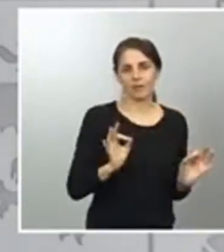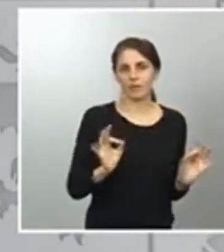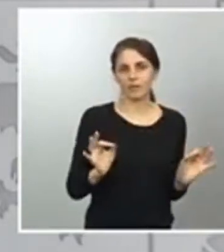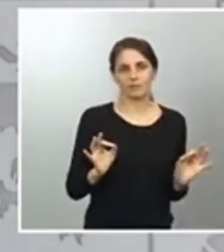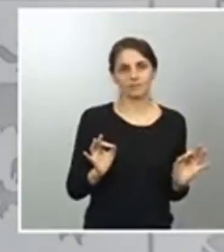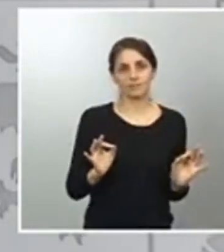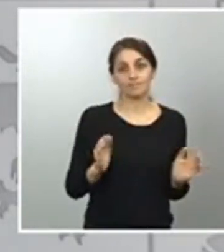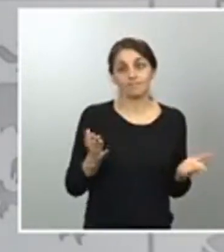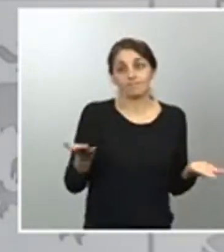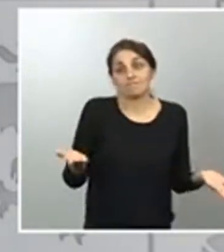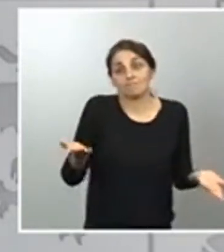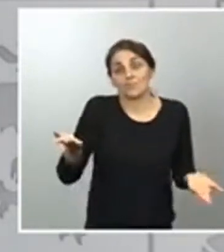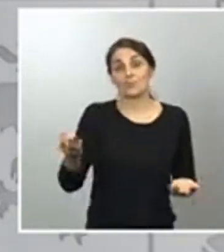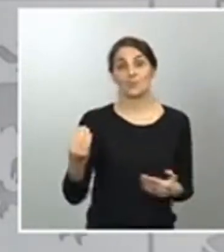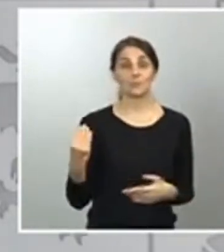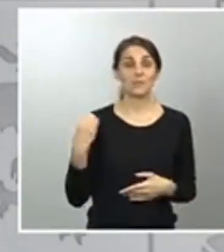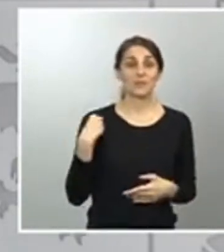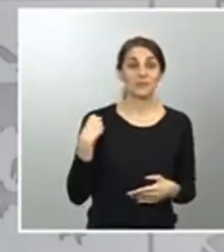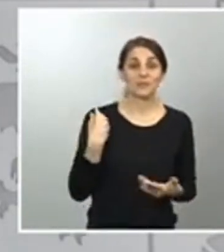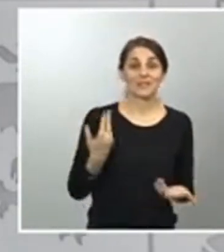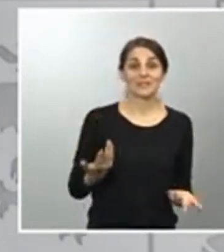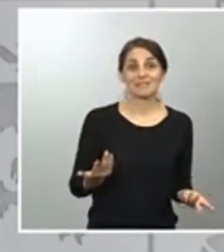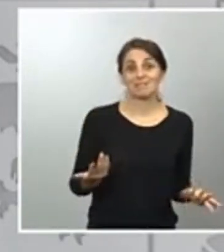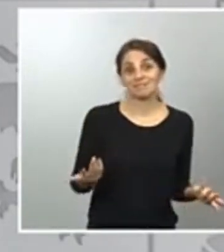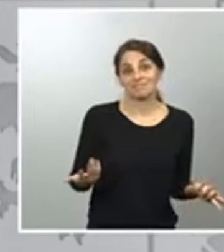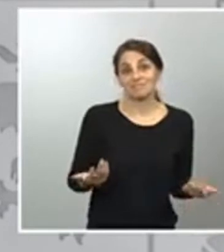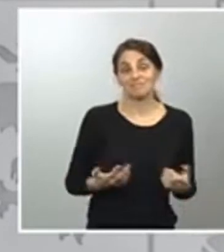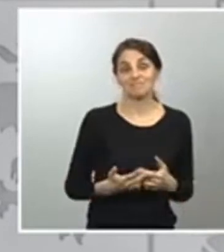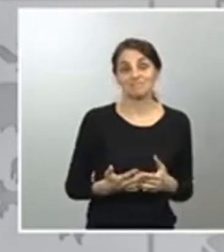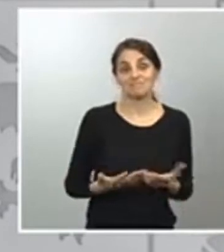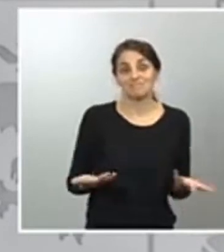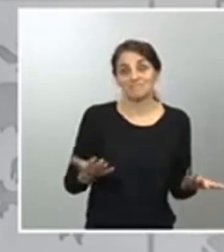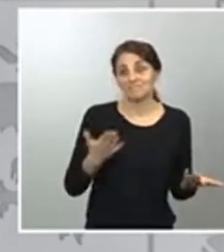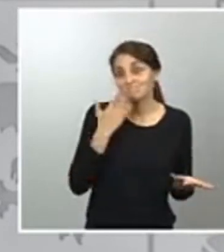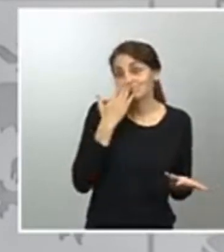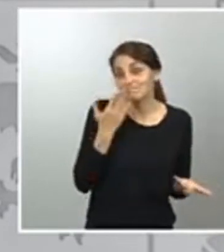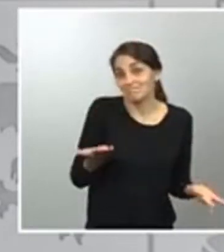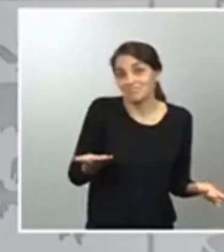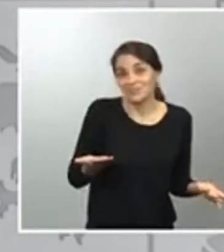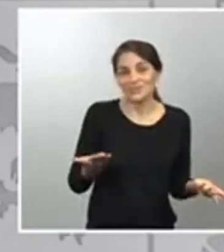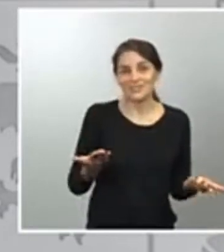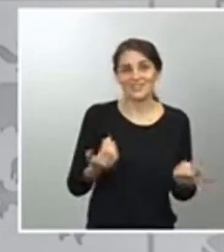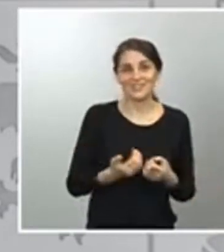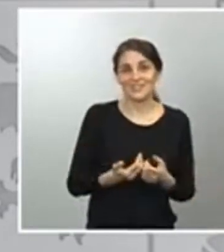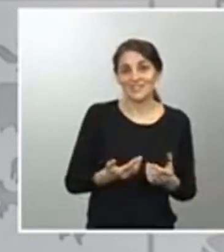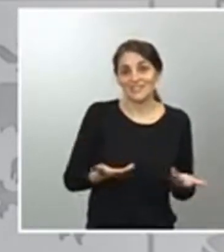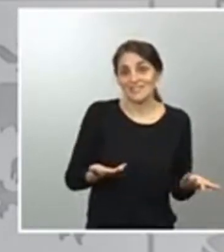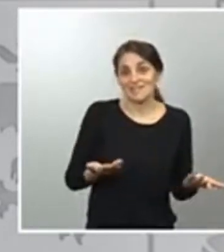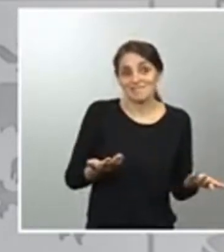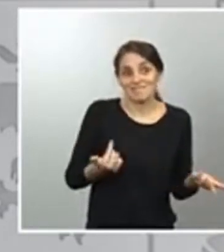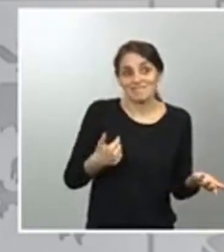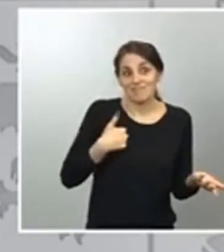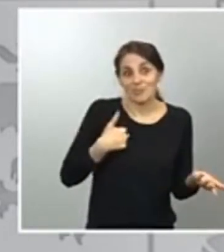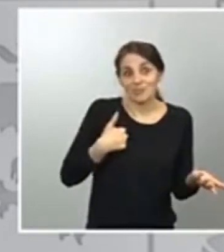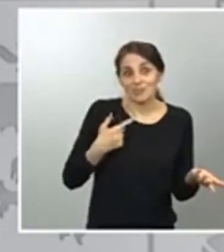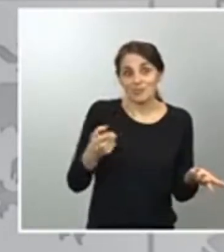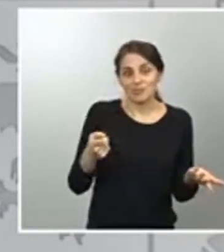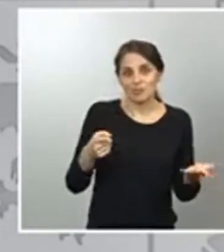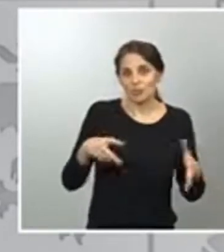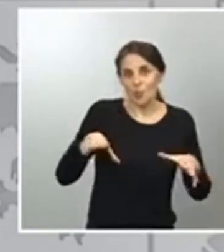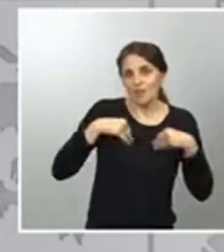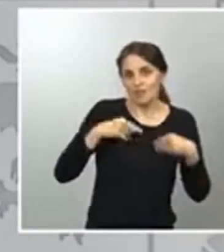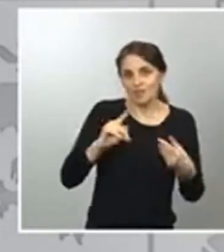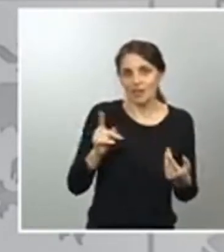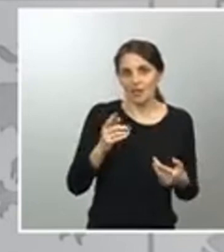plantea me parece que no ha lugar. Y de hecho, ya le digo, yo honestamente no la aceptaría. Si uno quiere